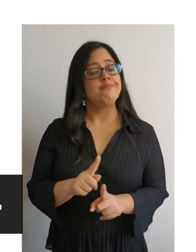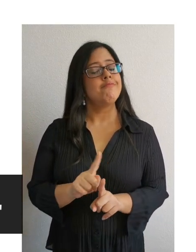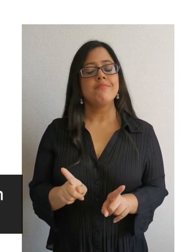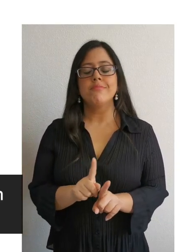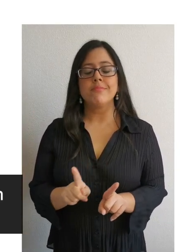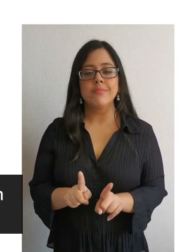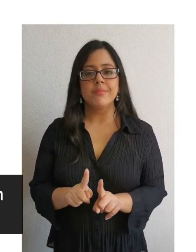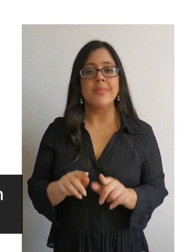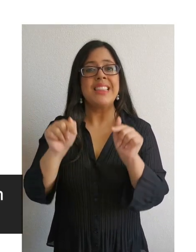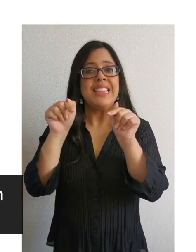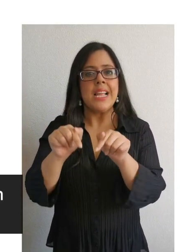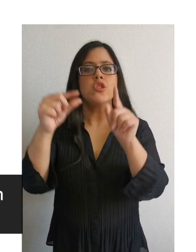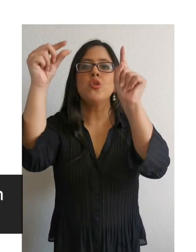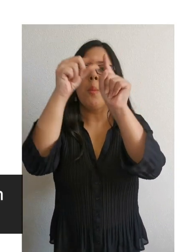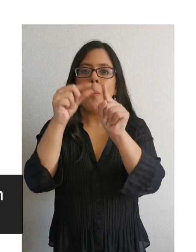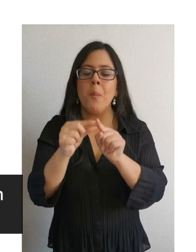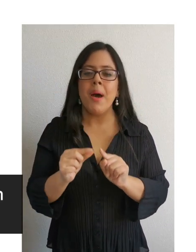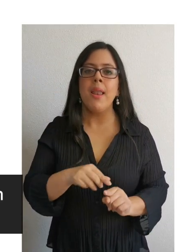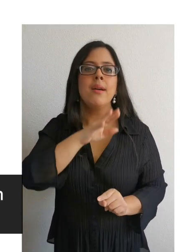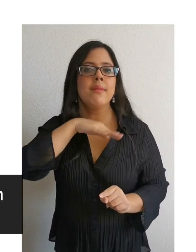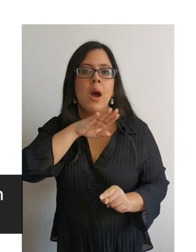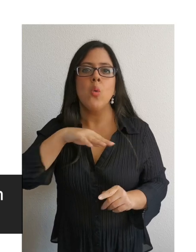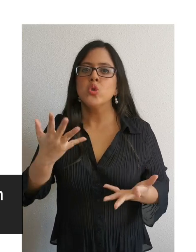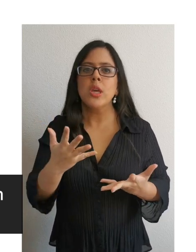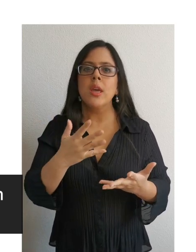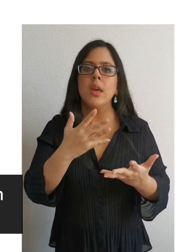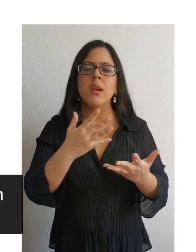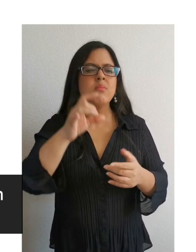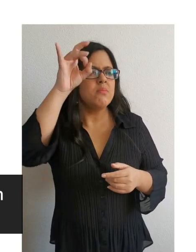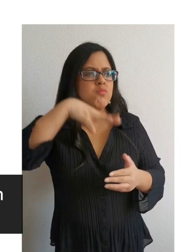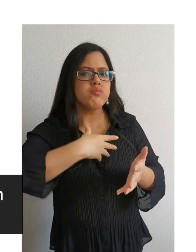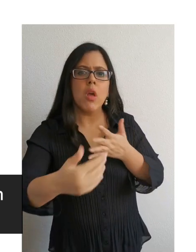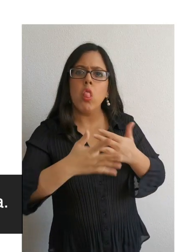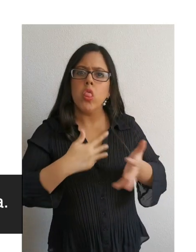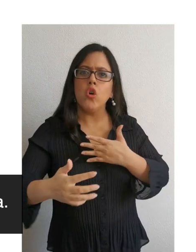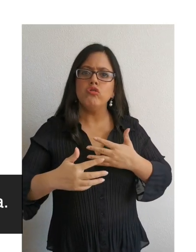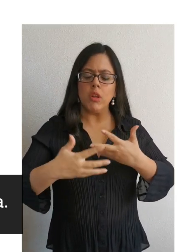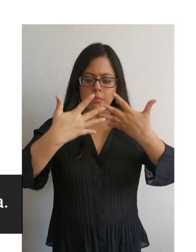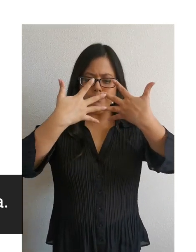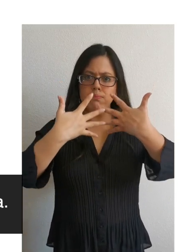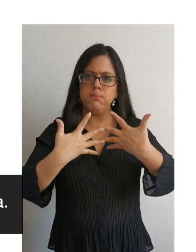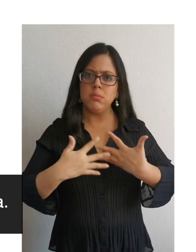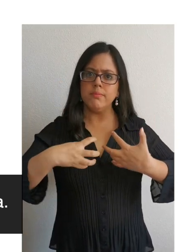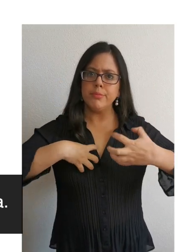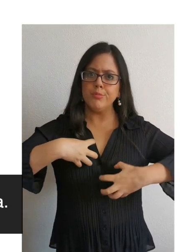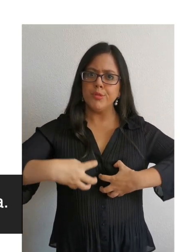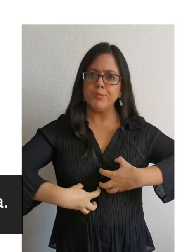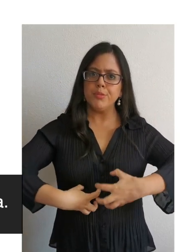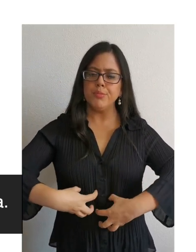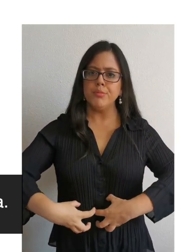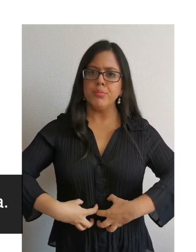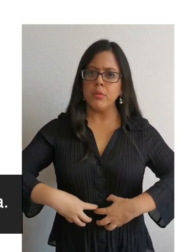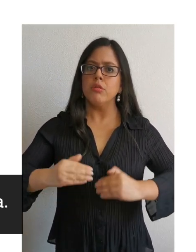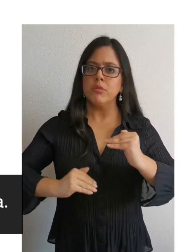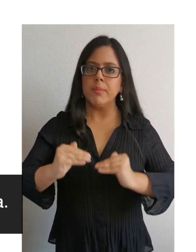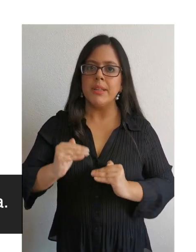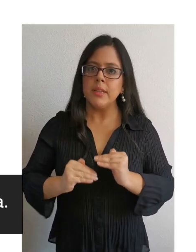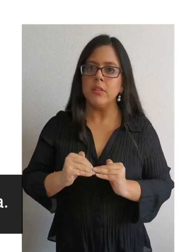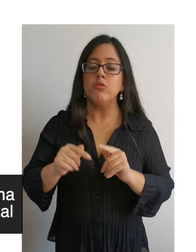etcétera. Estos son términos que se utilizan para la ubicación de las estructuras y órganos y están basados en la posición